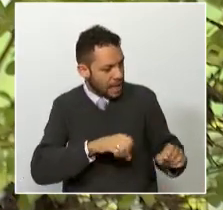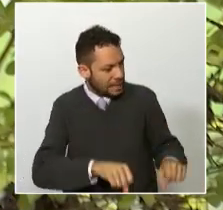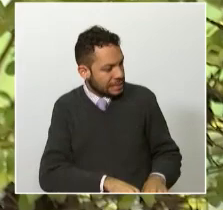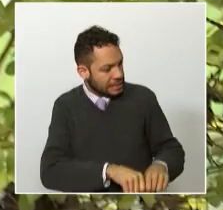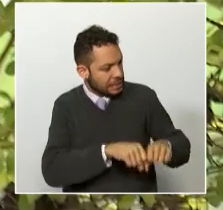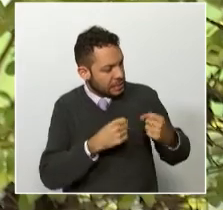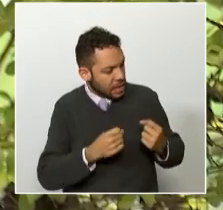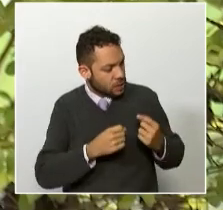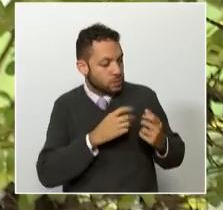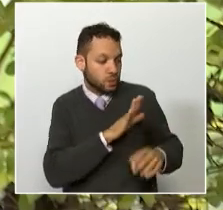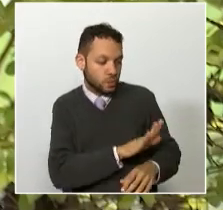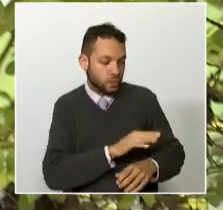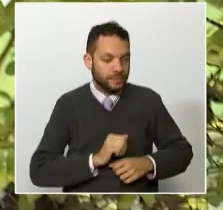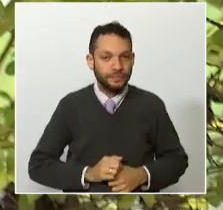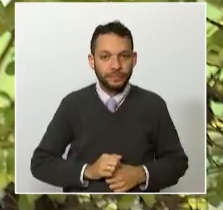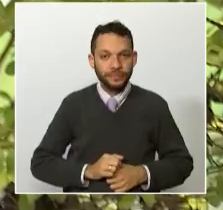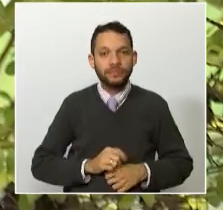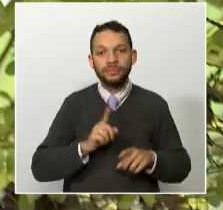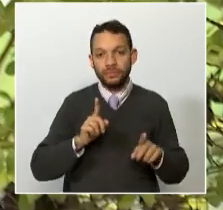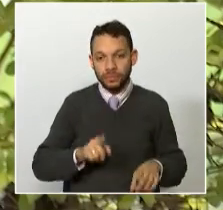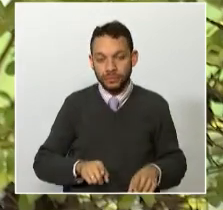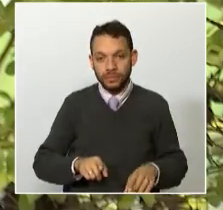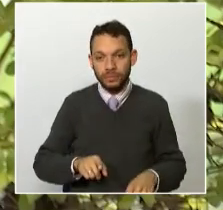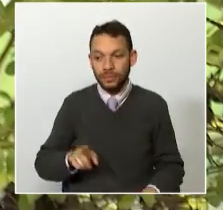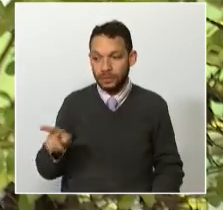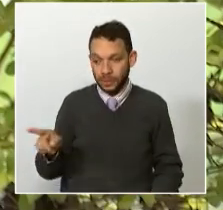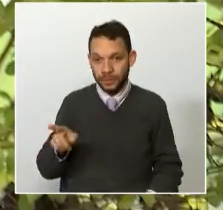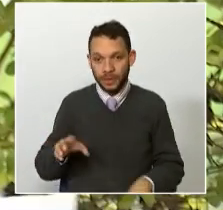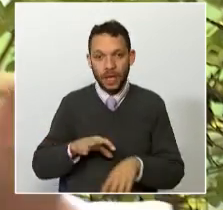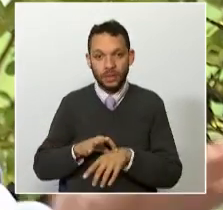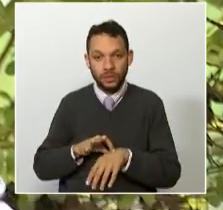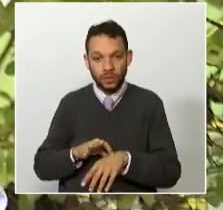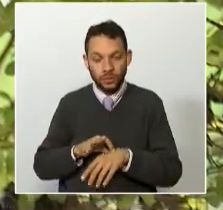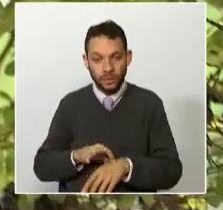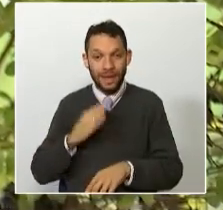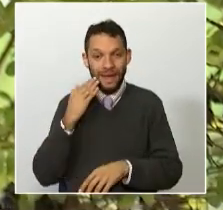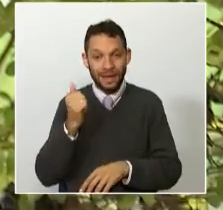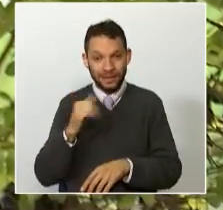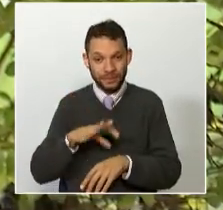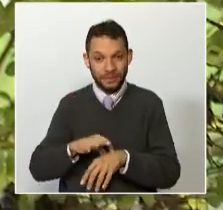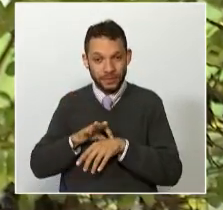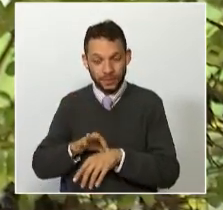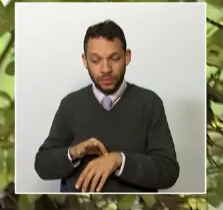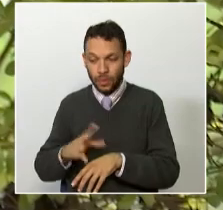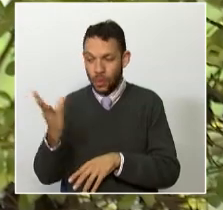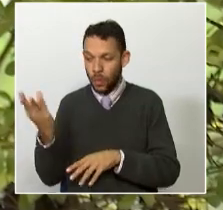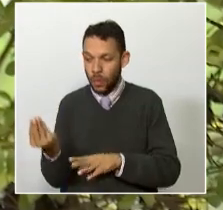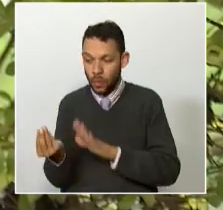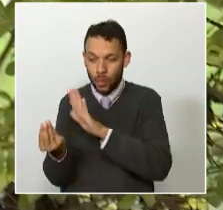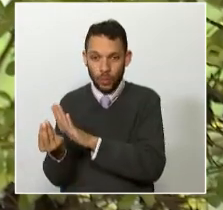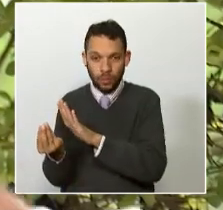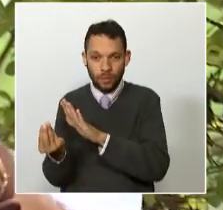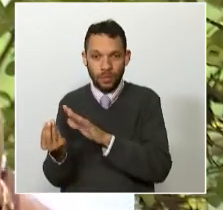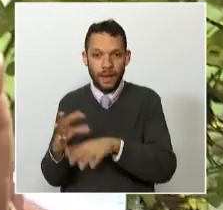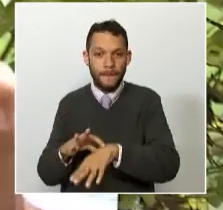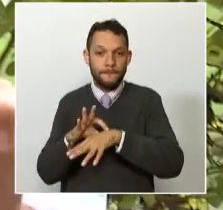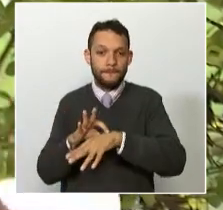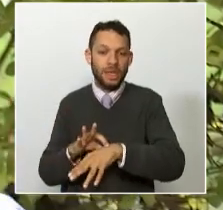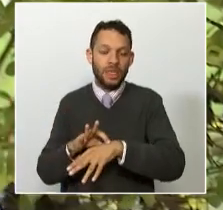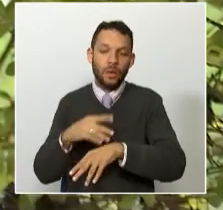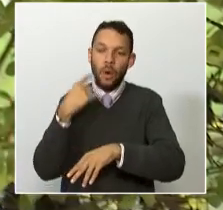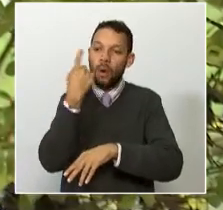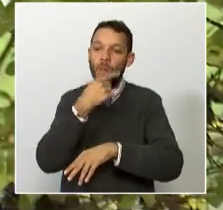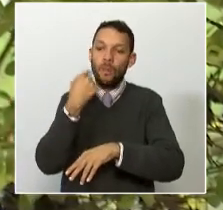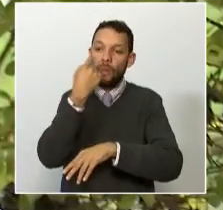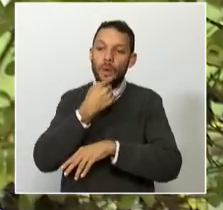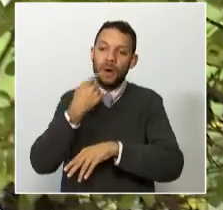de la dificultad que ha tenido la doctora Maya García y el grupo de odontólogos para entender que cuando el paciente